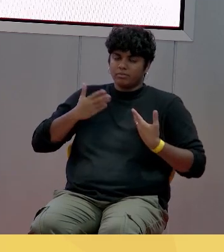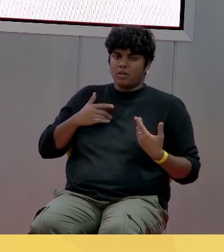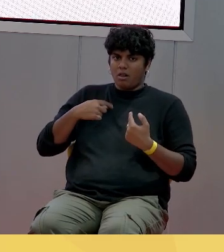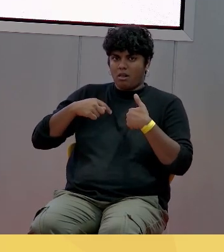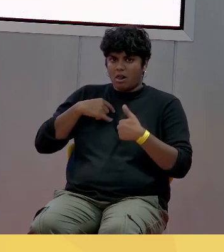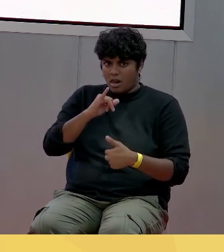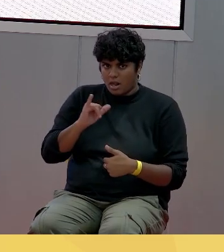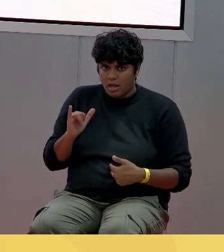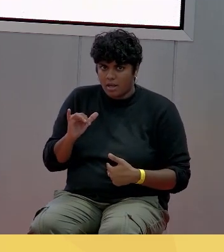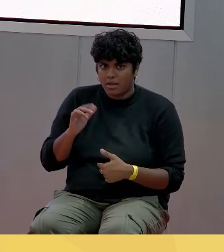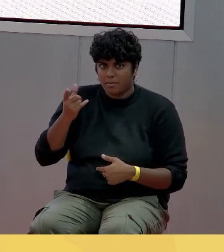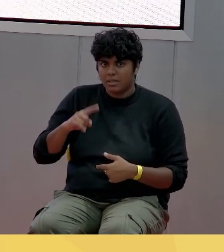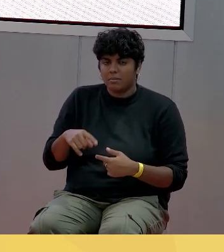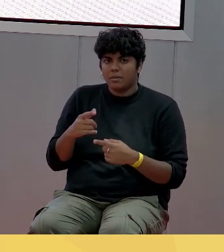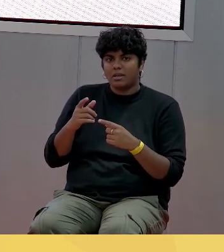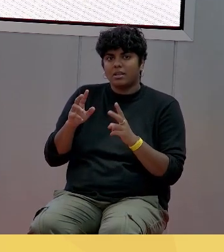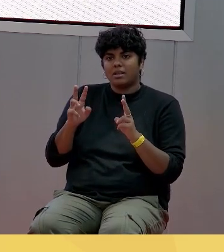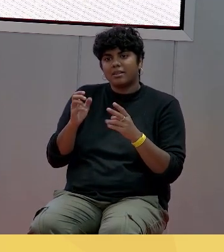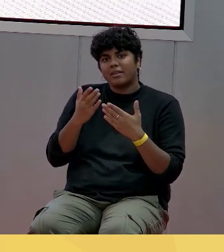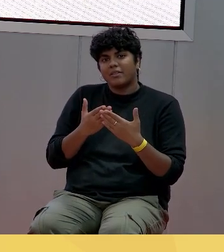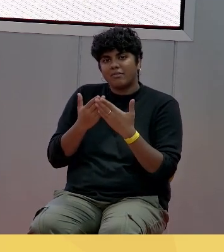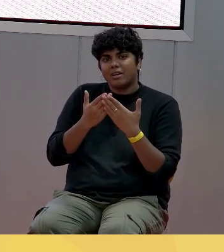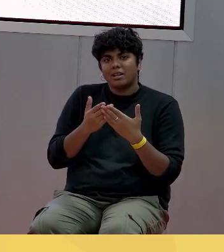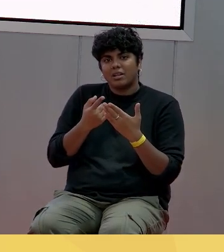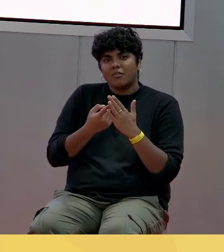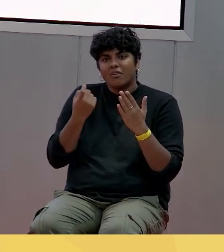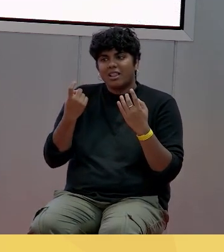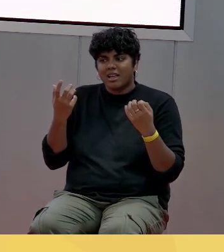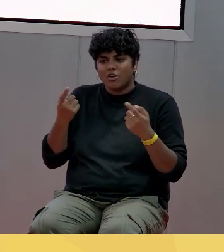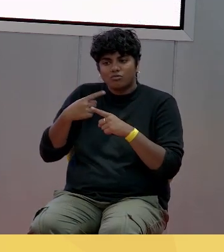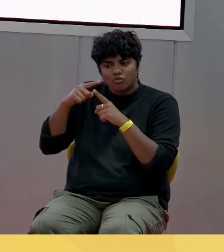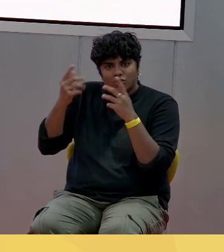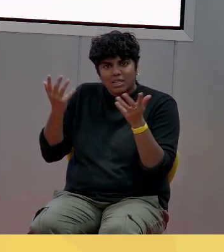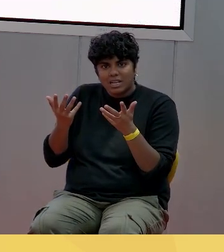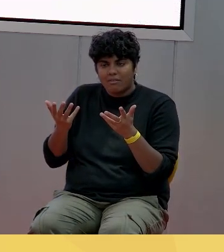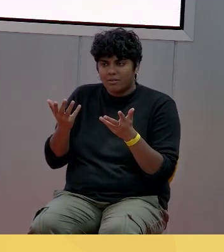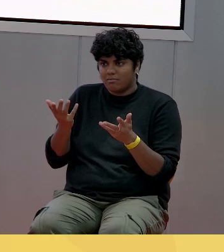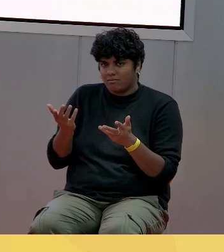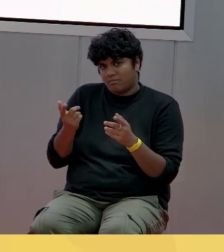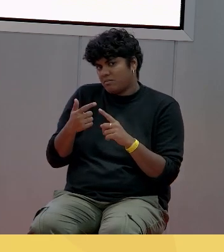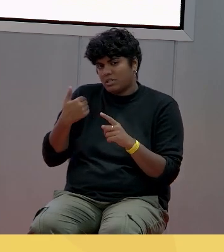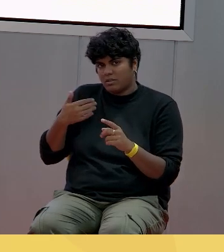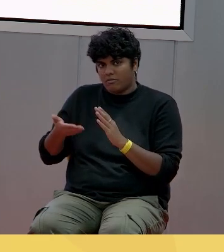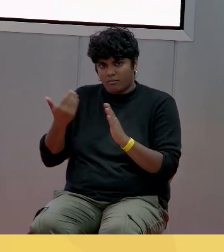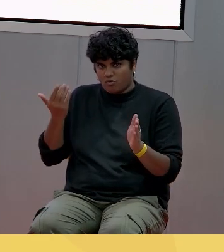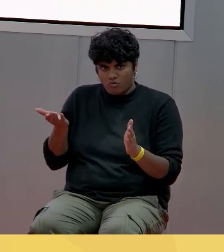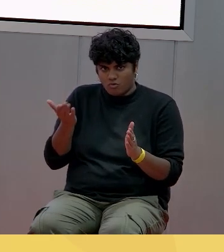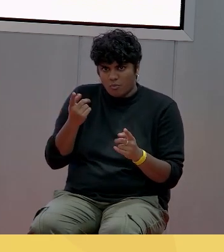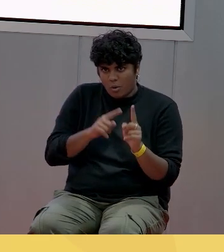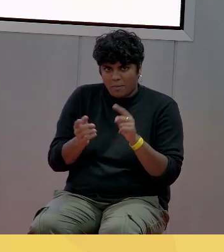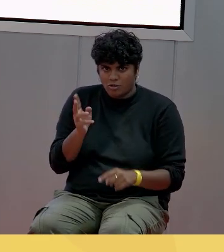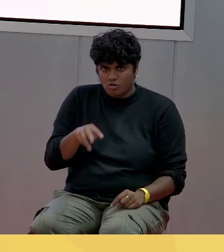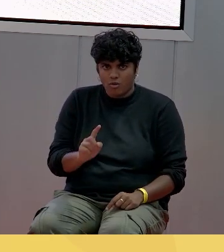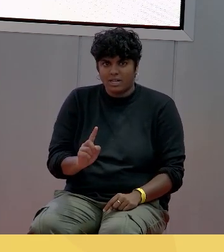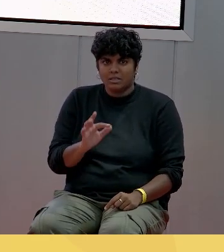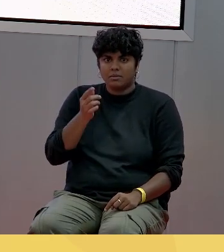descartan estudios con defectos graves, porque ese es el objetivo de la revisión sistemática, si no, no tendría sentido. Y también no se